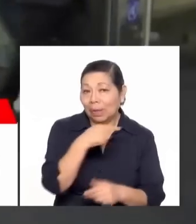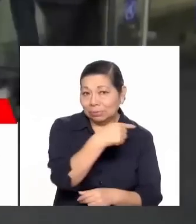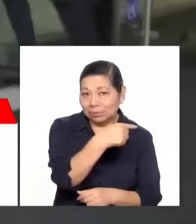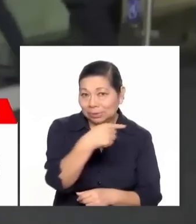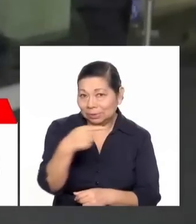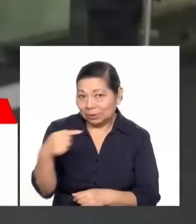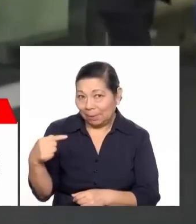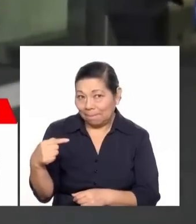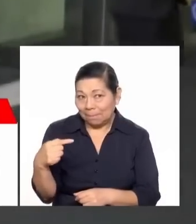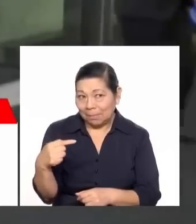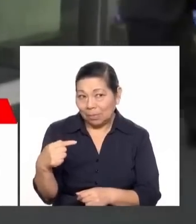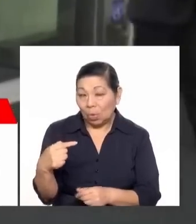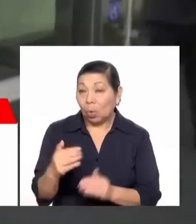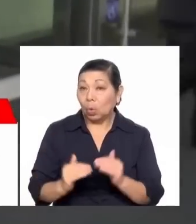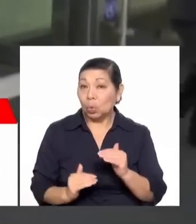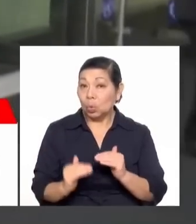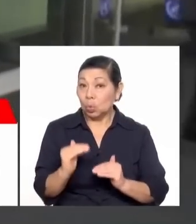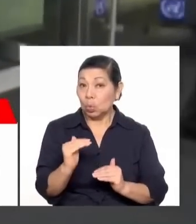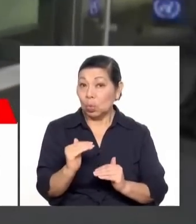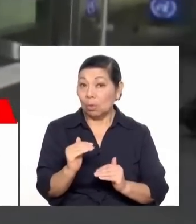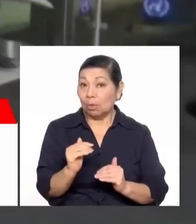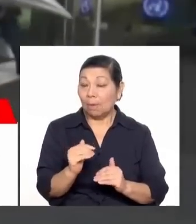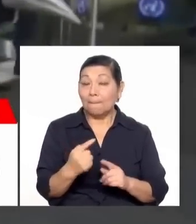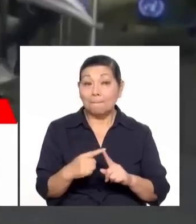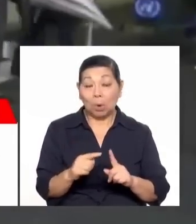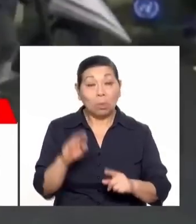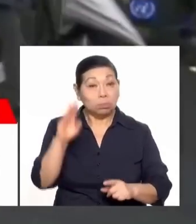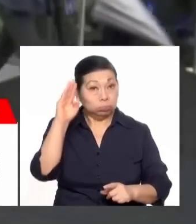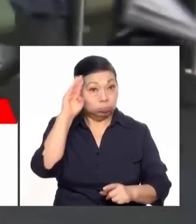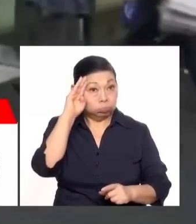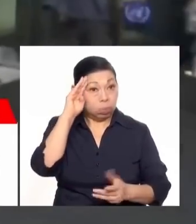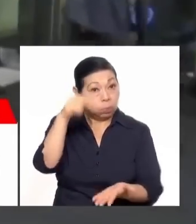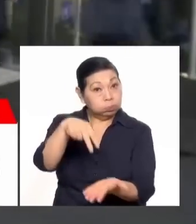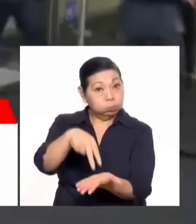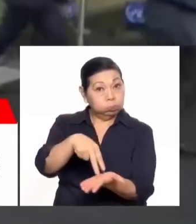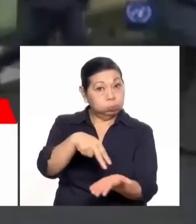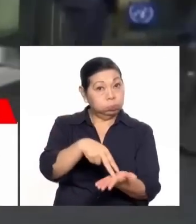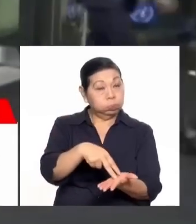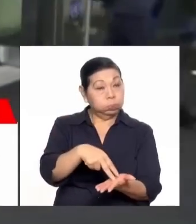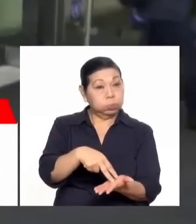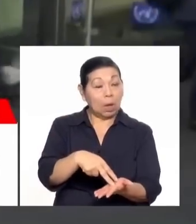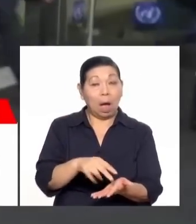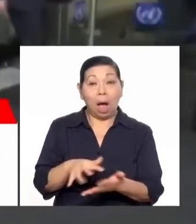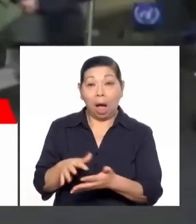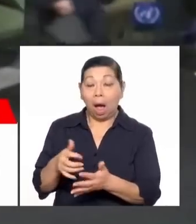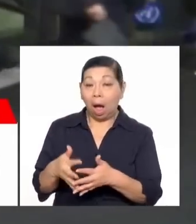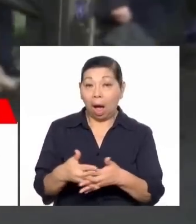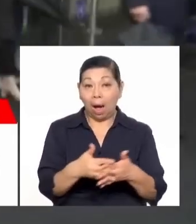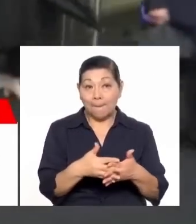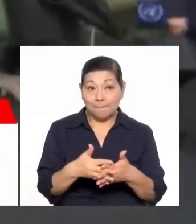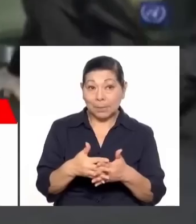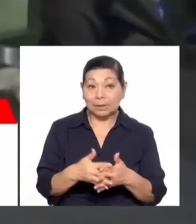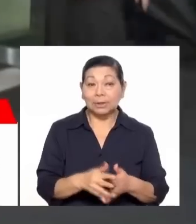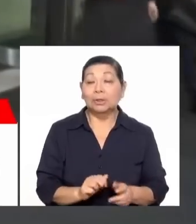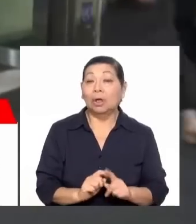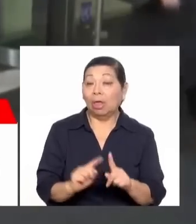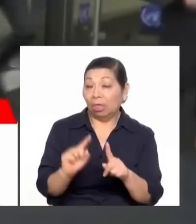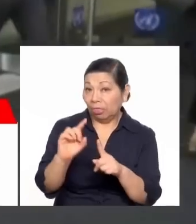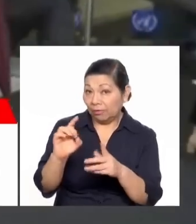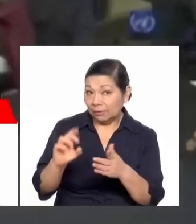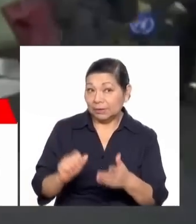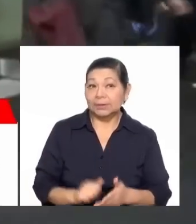semana de alto nivel. Por ello que la policía de Estados Unidos, así como